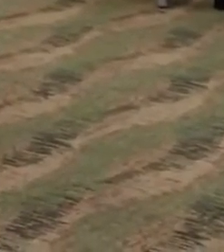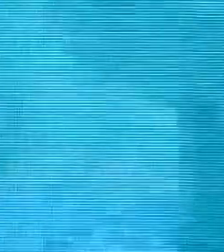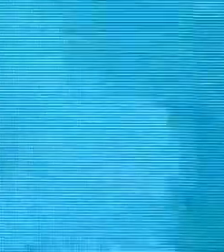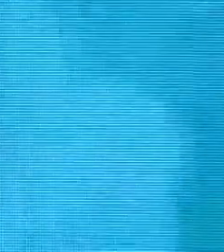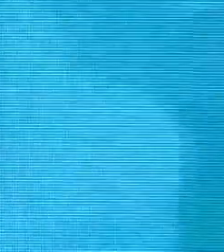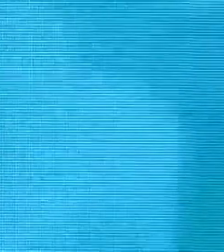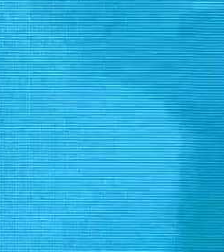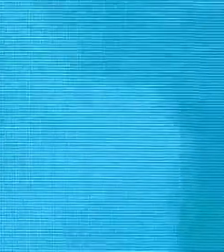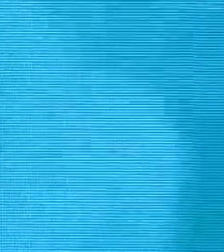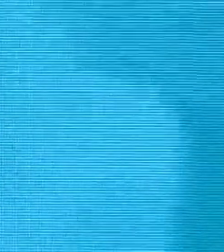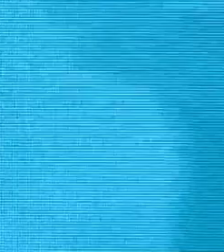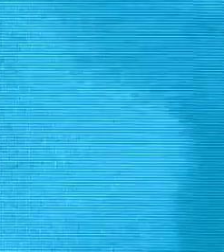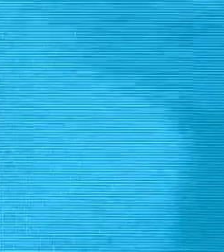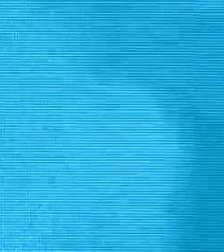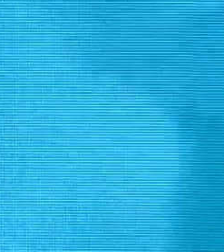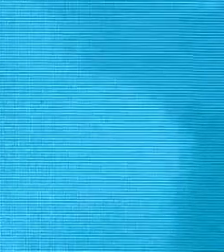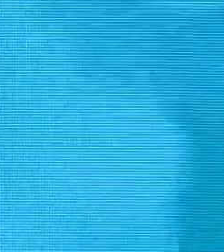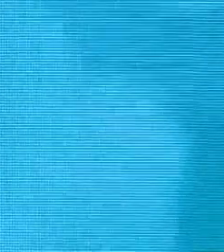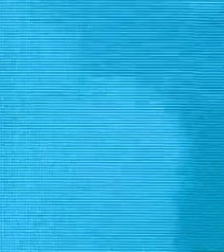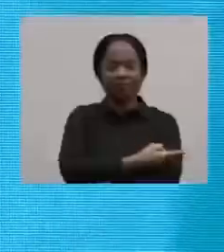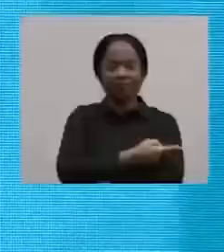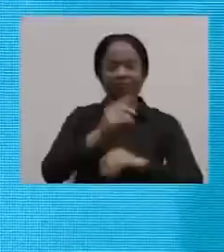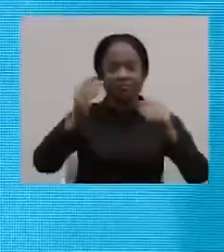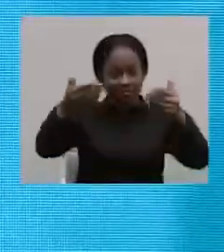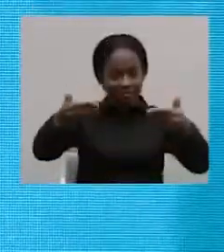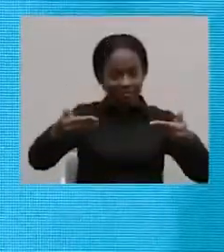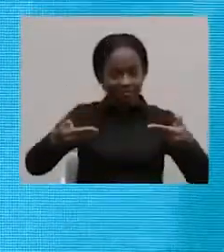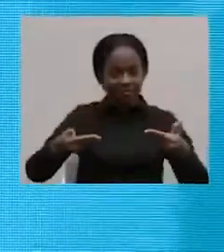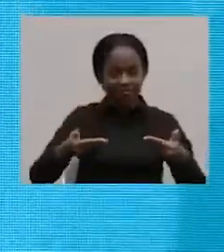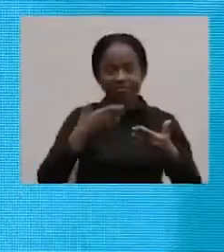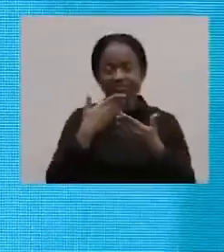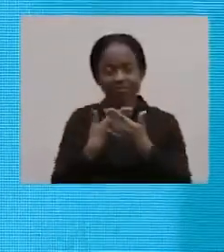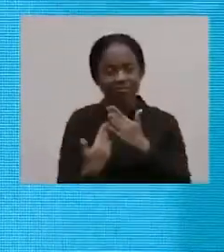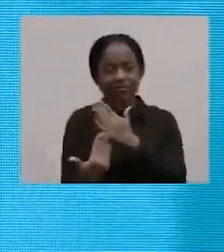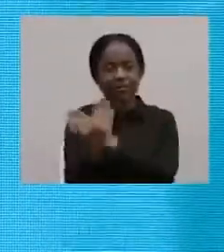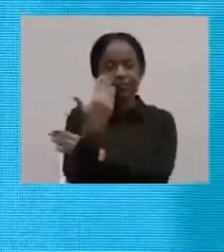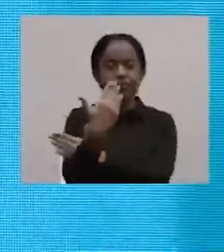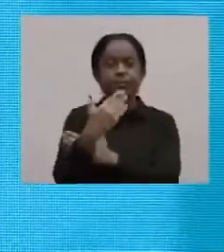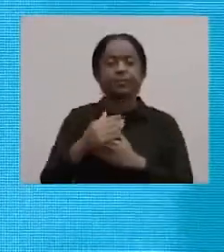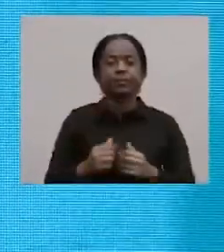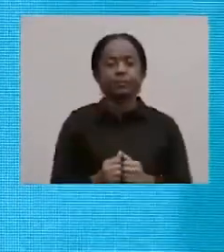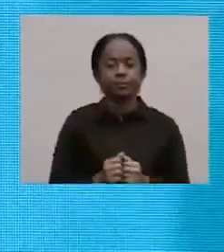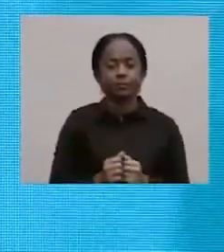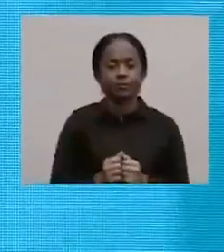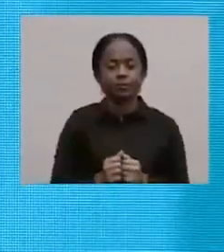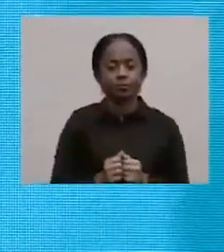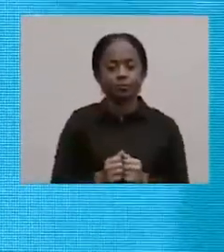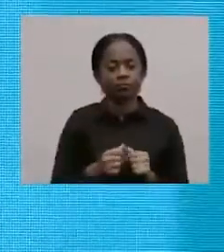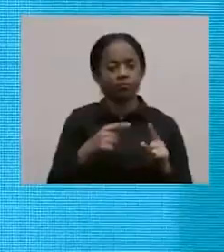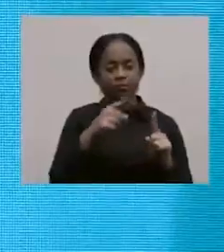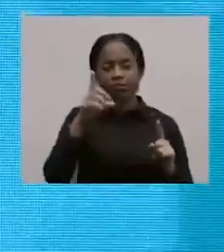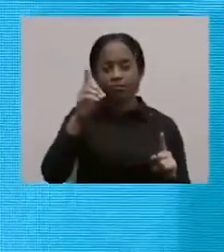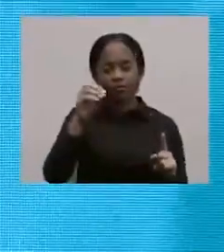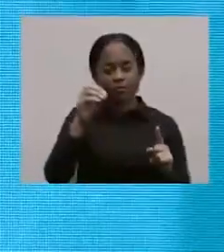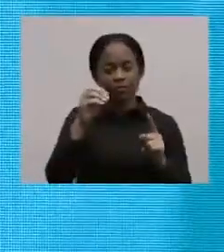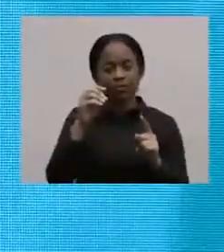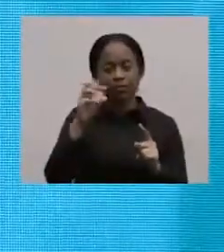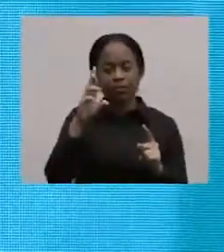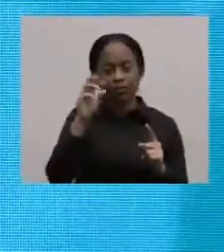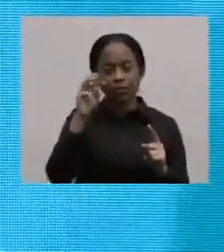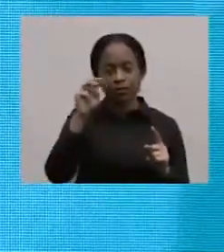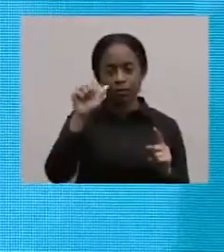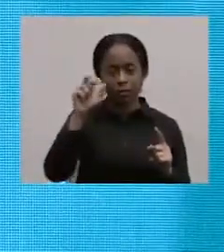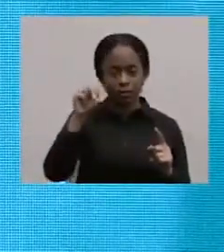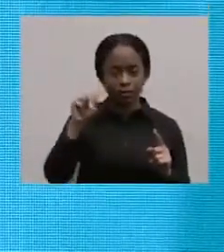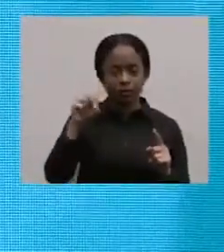Muy buenos días, queridos compañeros, muy buenos días. Doctor Román Andrés Jaques